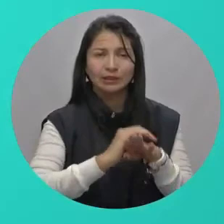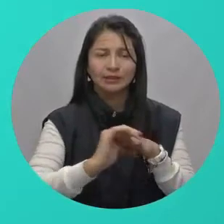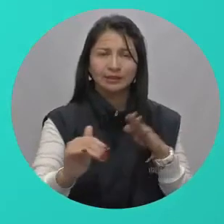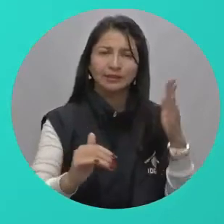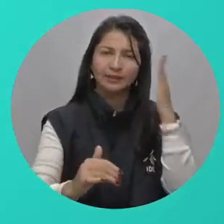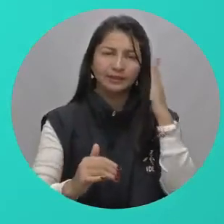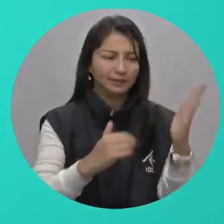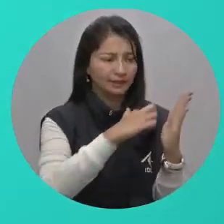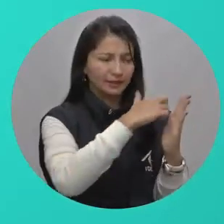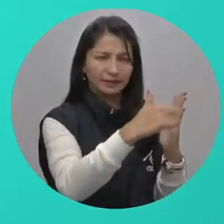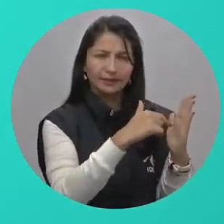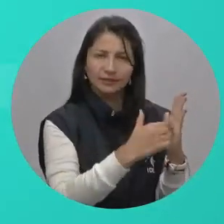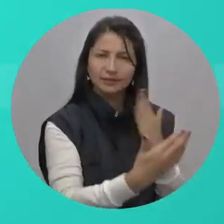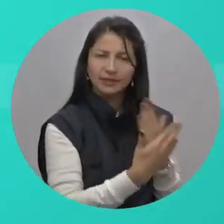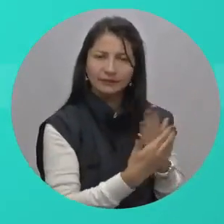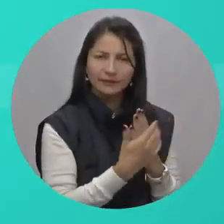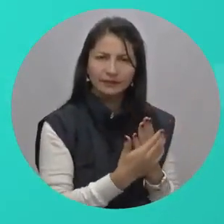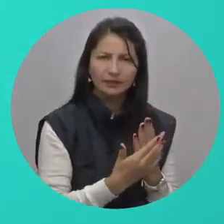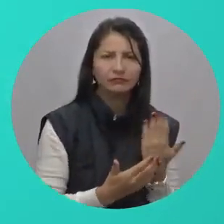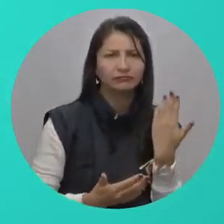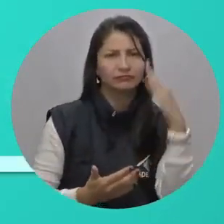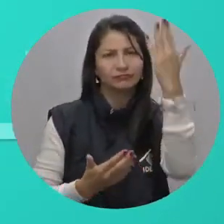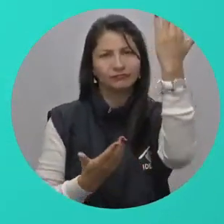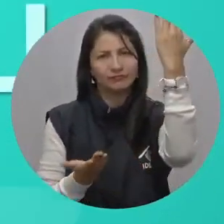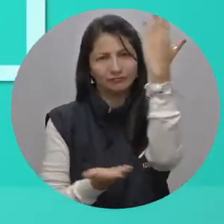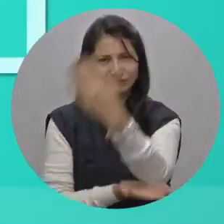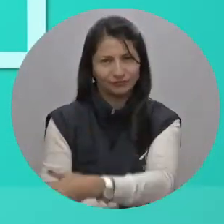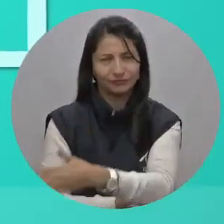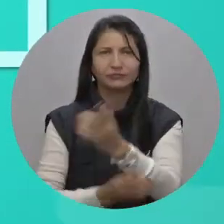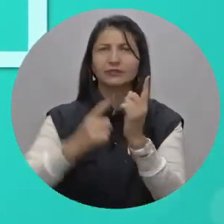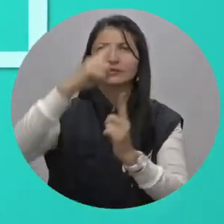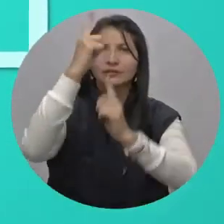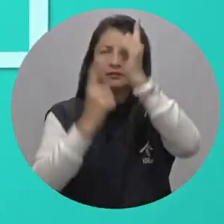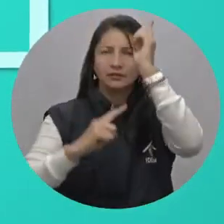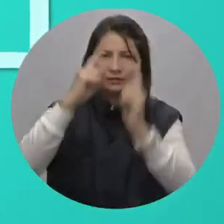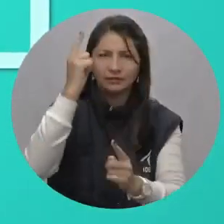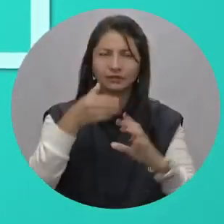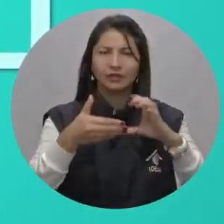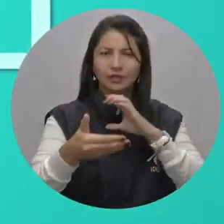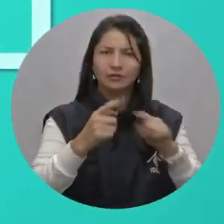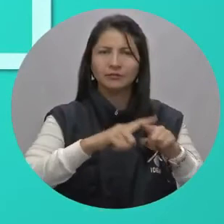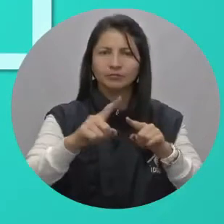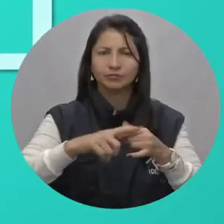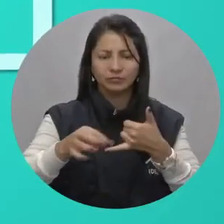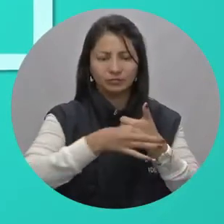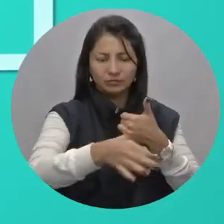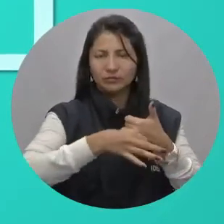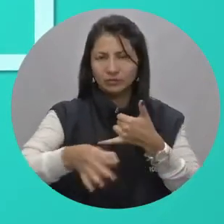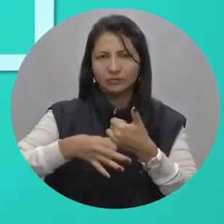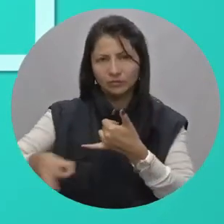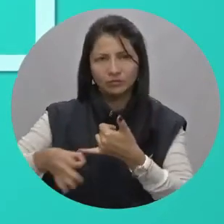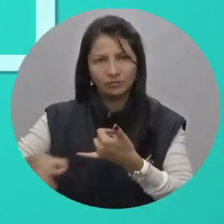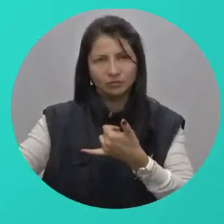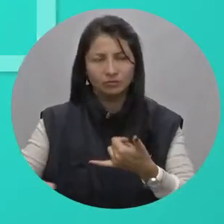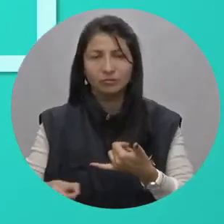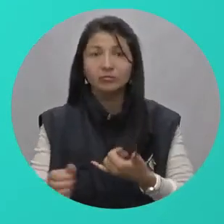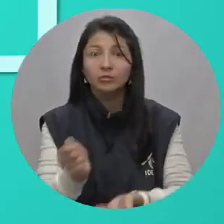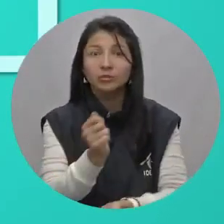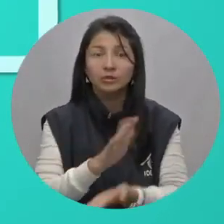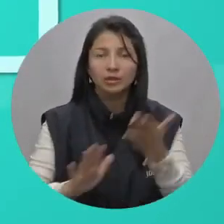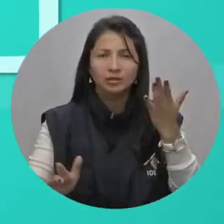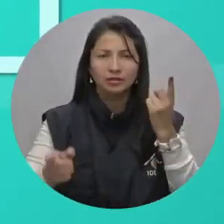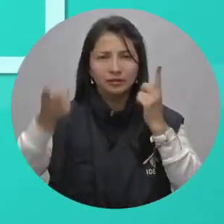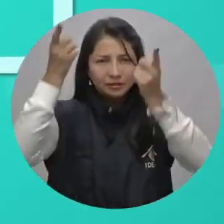www.idean.gov.co. Te invitamos a consultar la aplicación Mi Pronóstico del IDEAN. Ahora con información sobre deforestación, rayos,